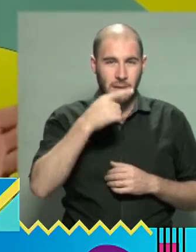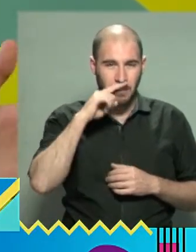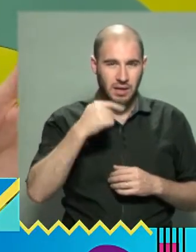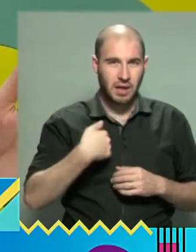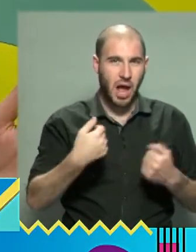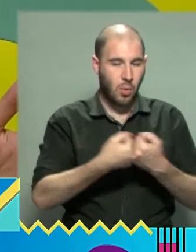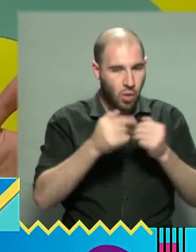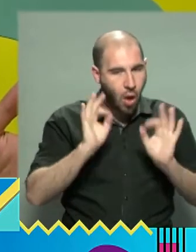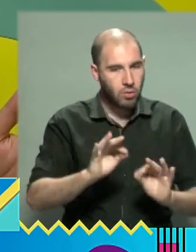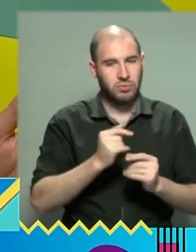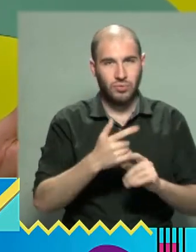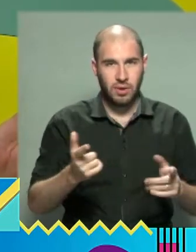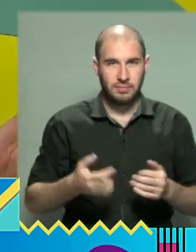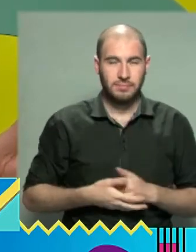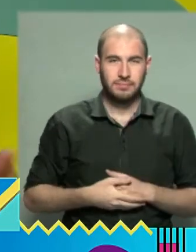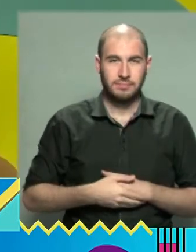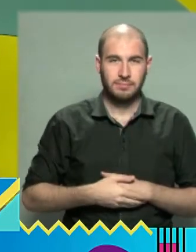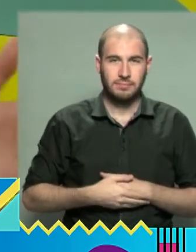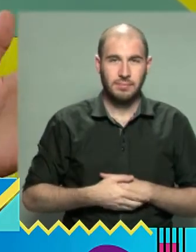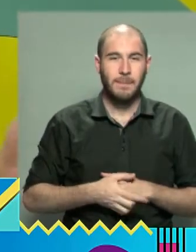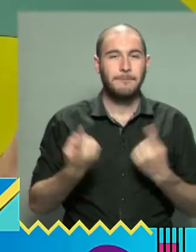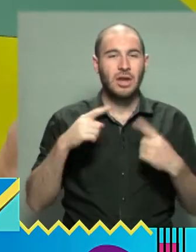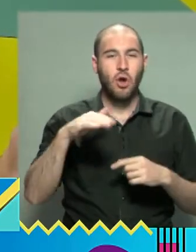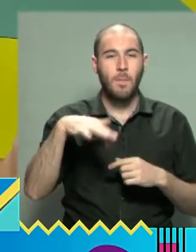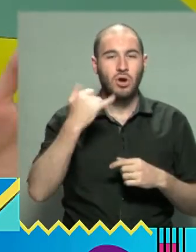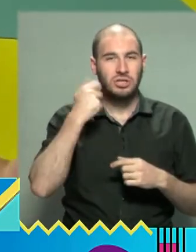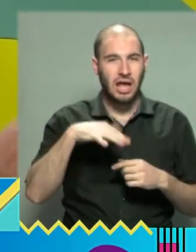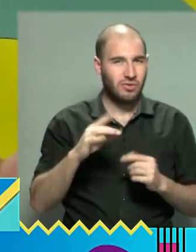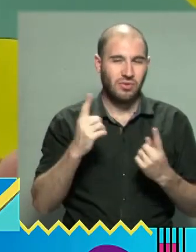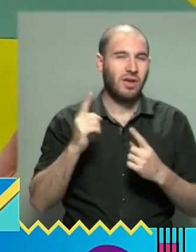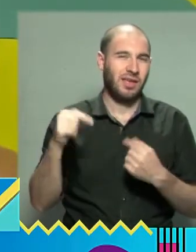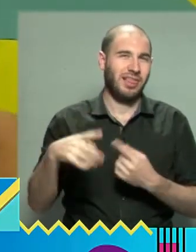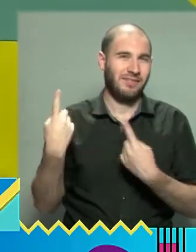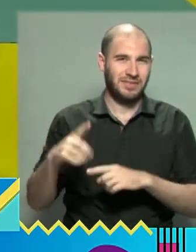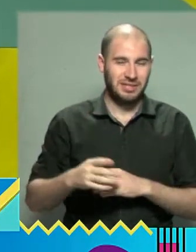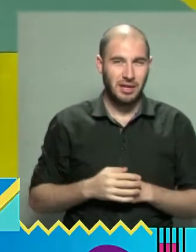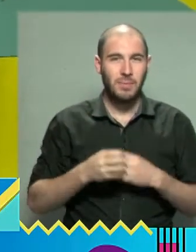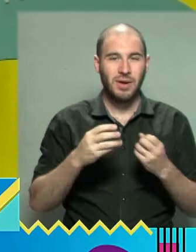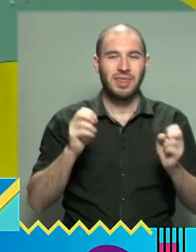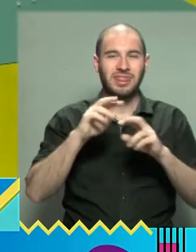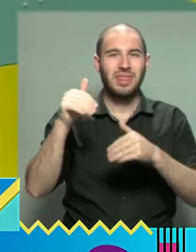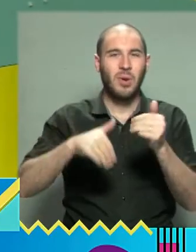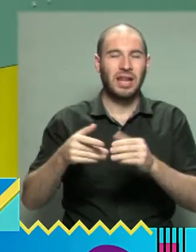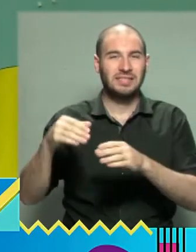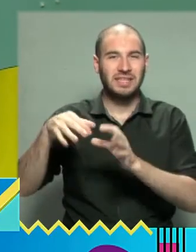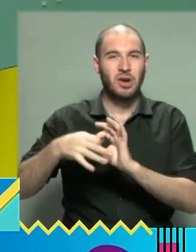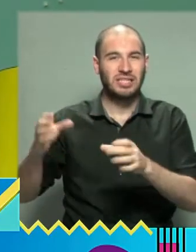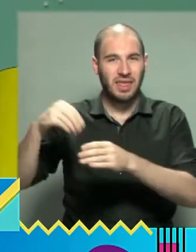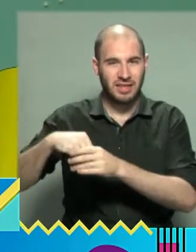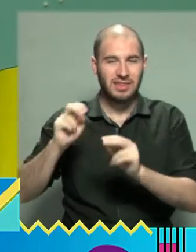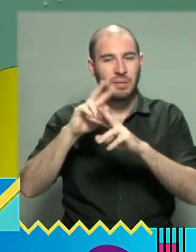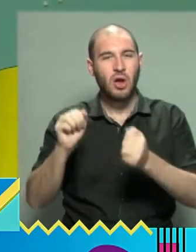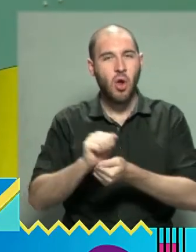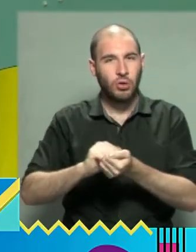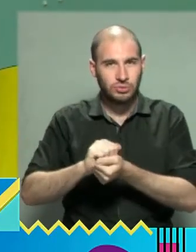acuerdo en todo, digamos. Pero Moyano no. Esa es la cuestión. por la democracia interna, por las causas de